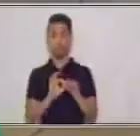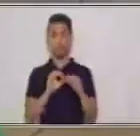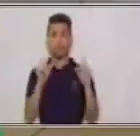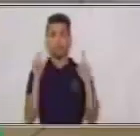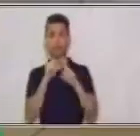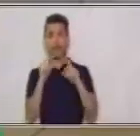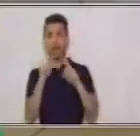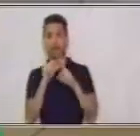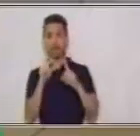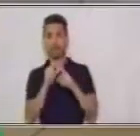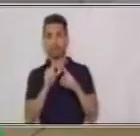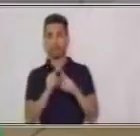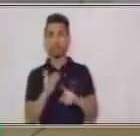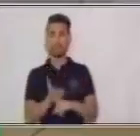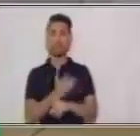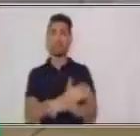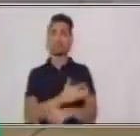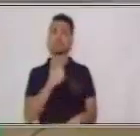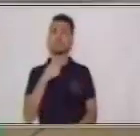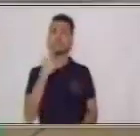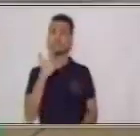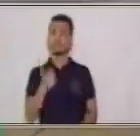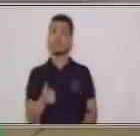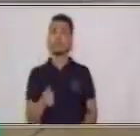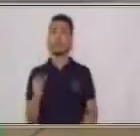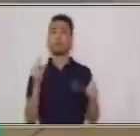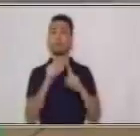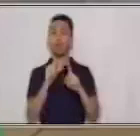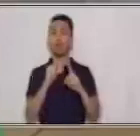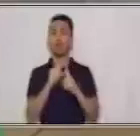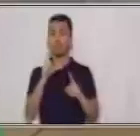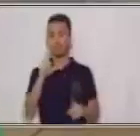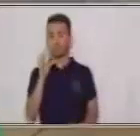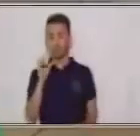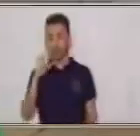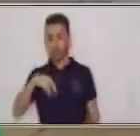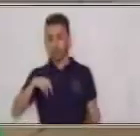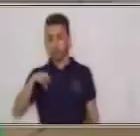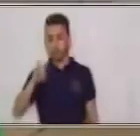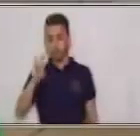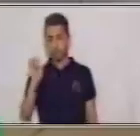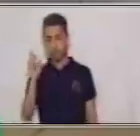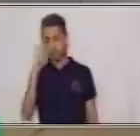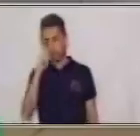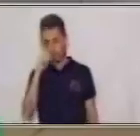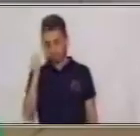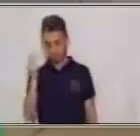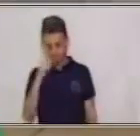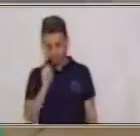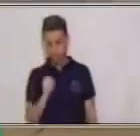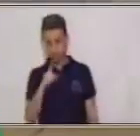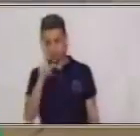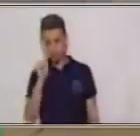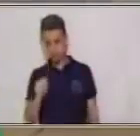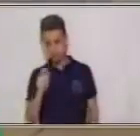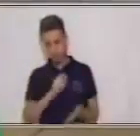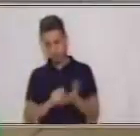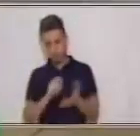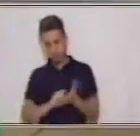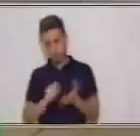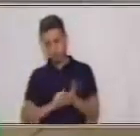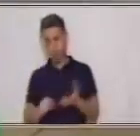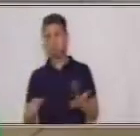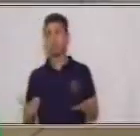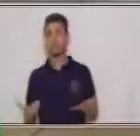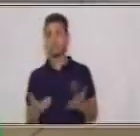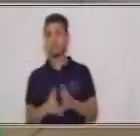sesiones anteriores hablamos sobre palabras compuestas, ¿sí? Te invito a que puedas ver tus anotaciones a